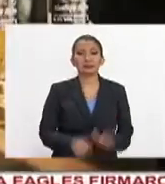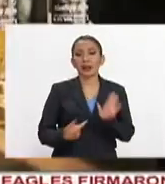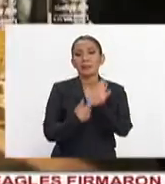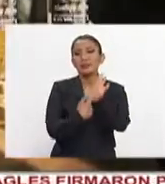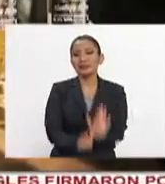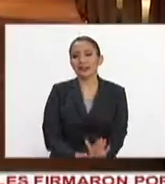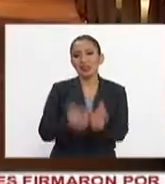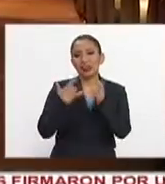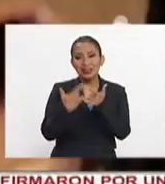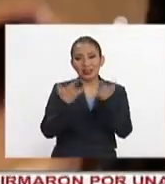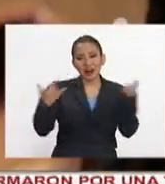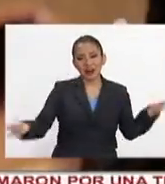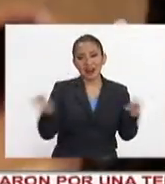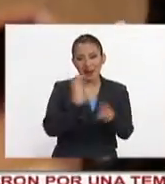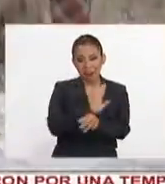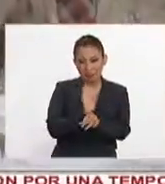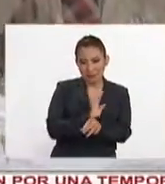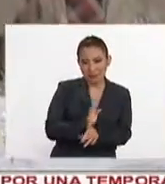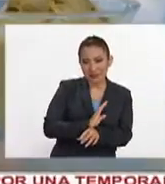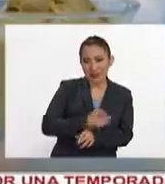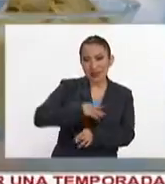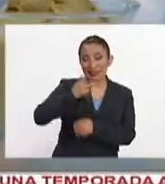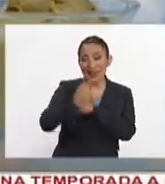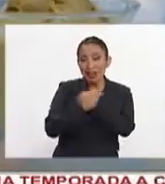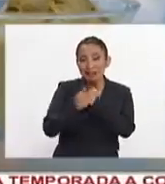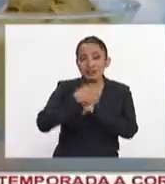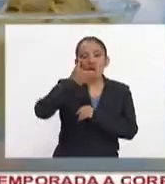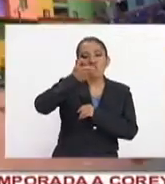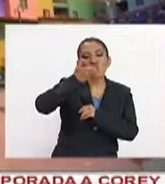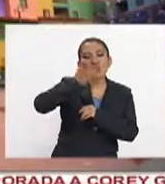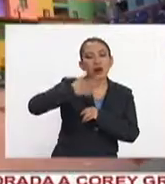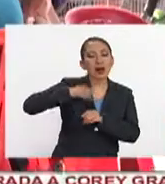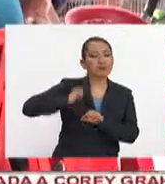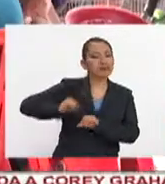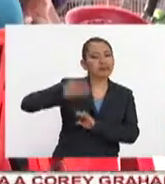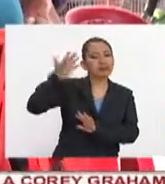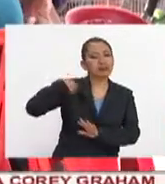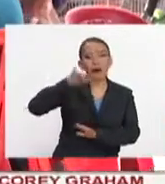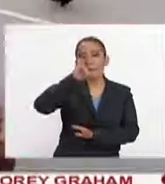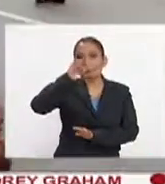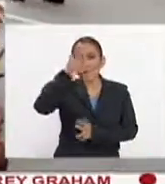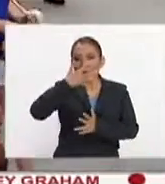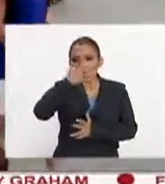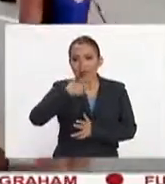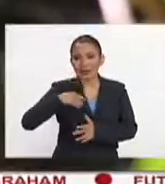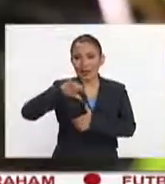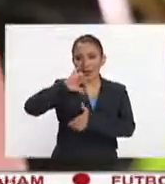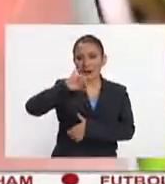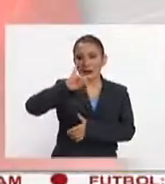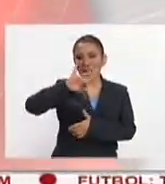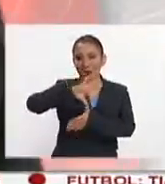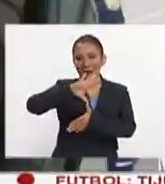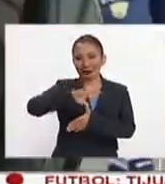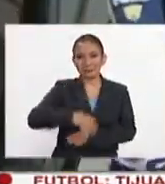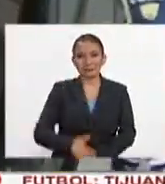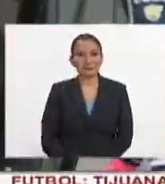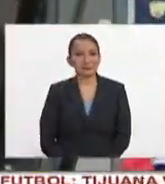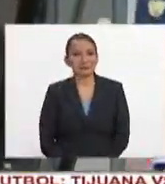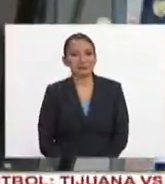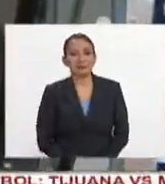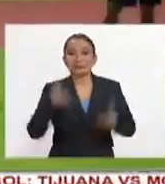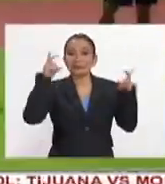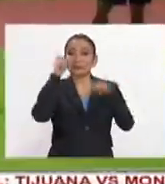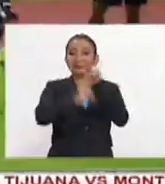Presentan serie televisiva que mostrará la cultura y las tradiciones que rodean a las bebidas de Iberoamérica. Y